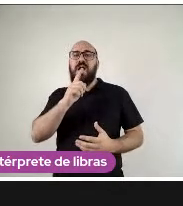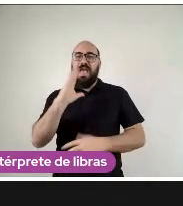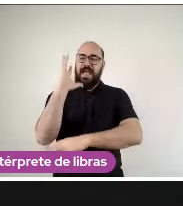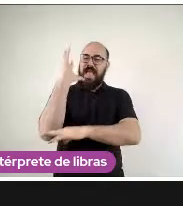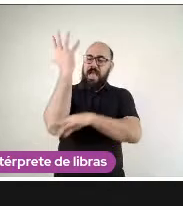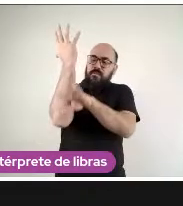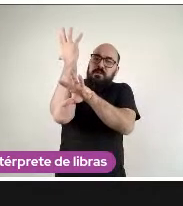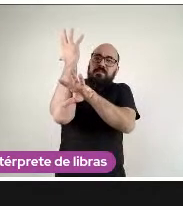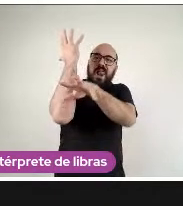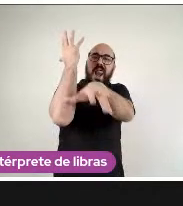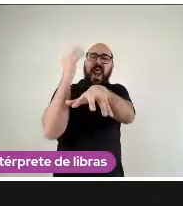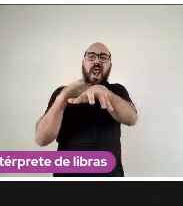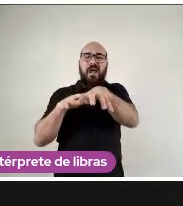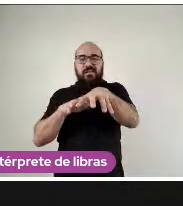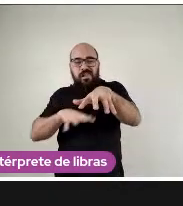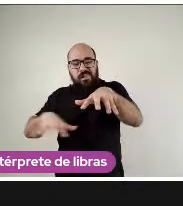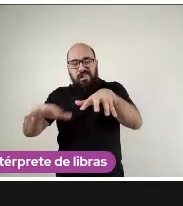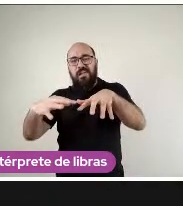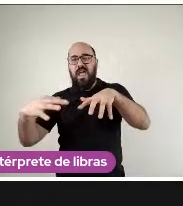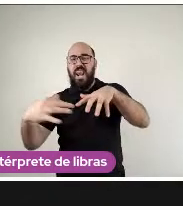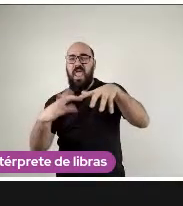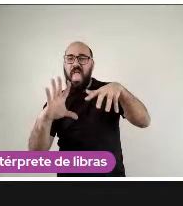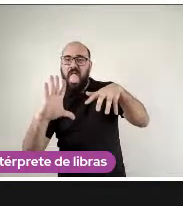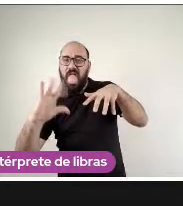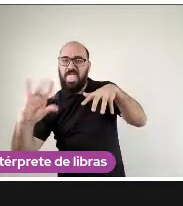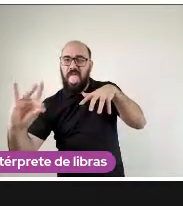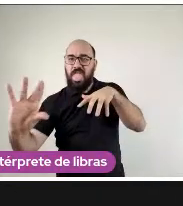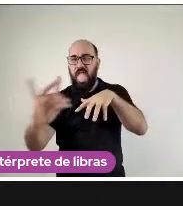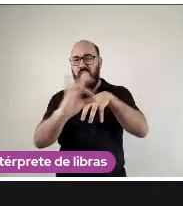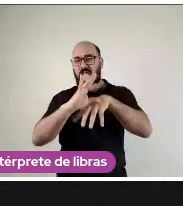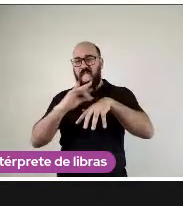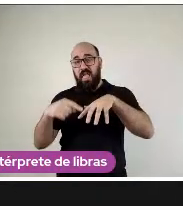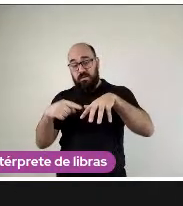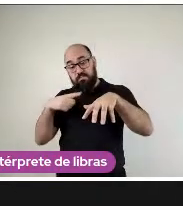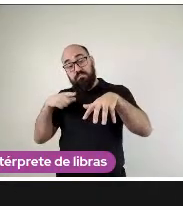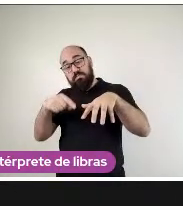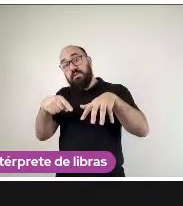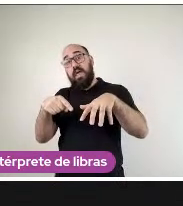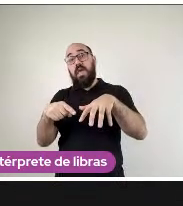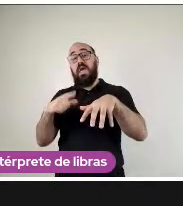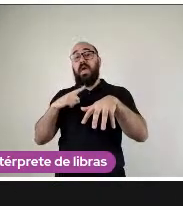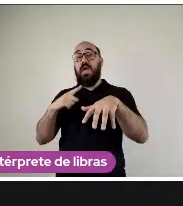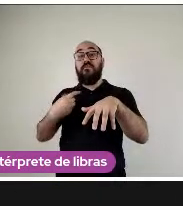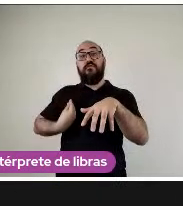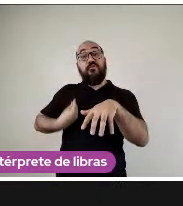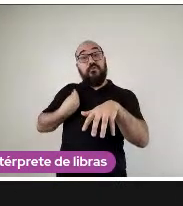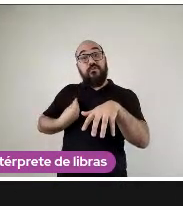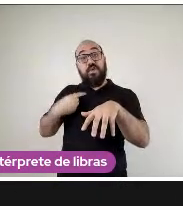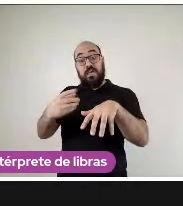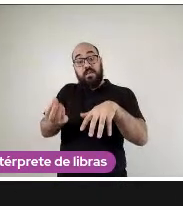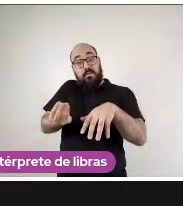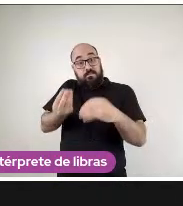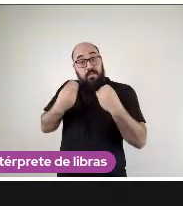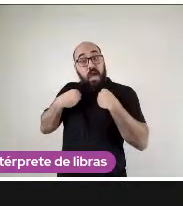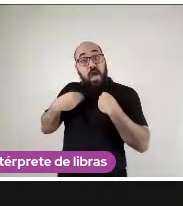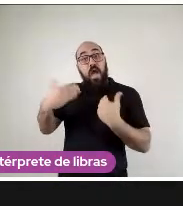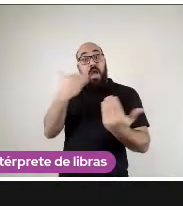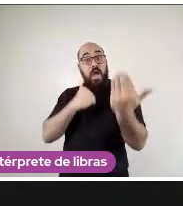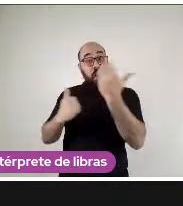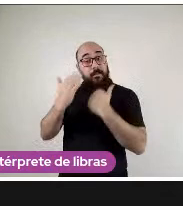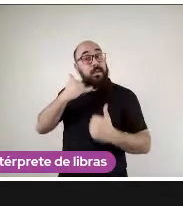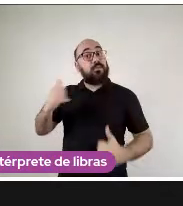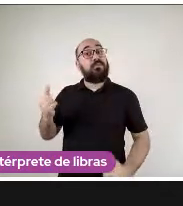una fuente de alimento muy importante, más de 3.000 millones de personas dependen de la biodiversidad